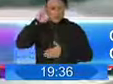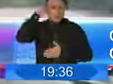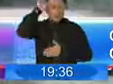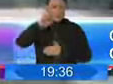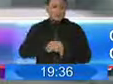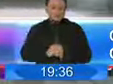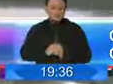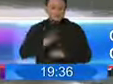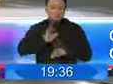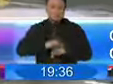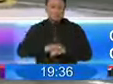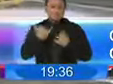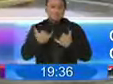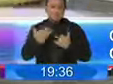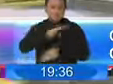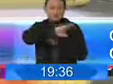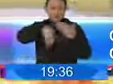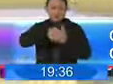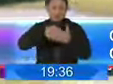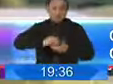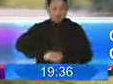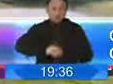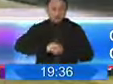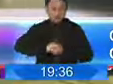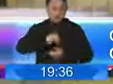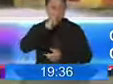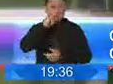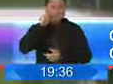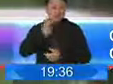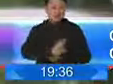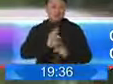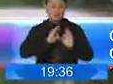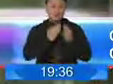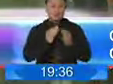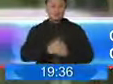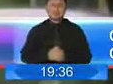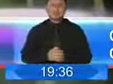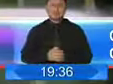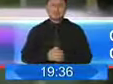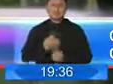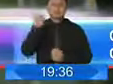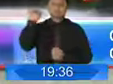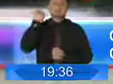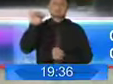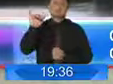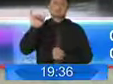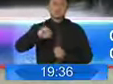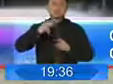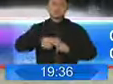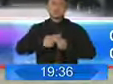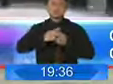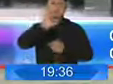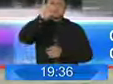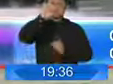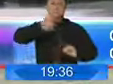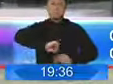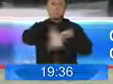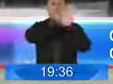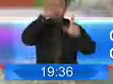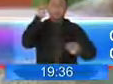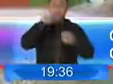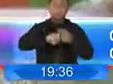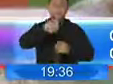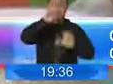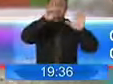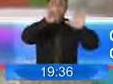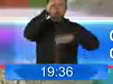por esta causa que nos une a todos, que son nuestros niños con cáncer y sus familias. Este sábado la jornada solidaria iniciará a las 8 de la mañana y terminará a las